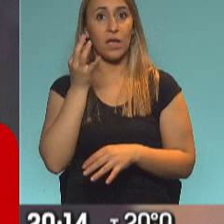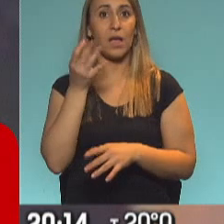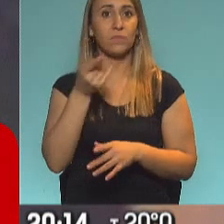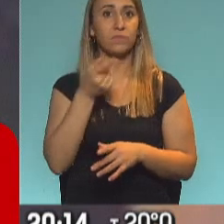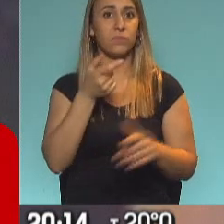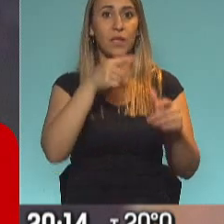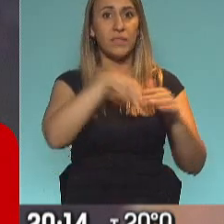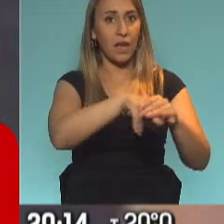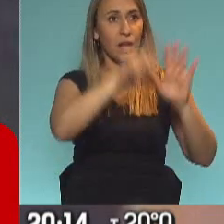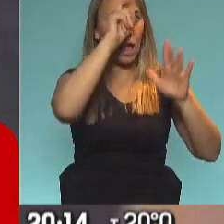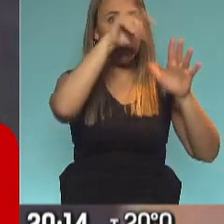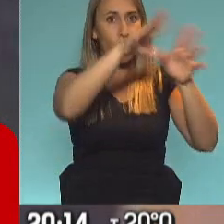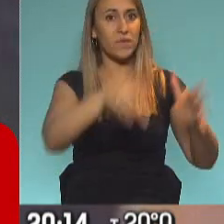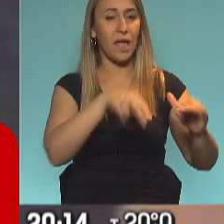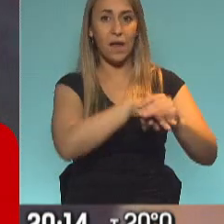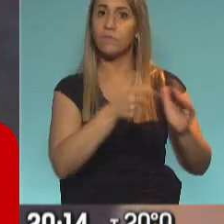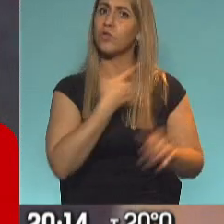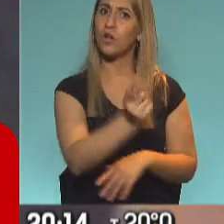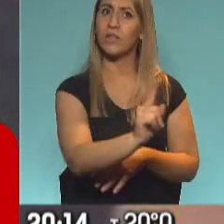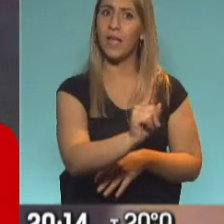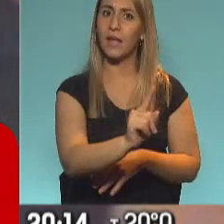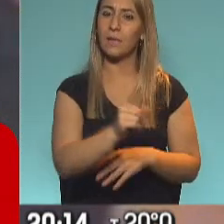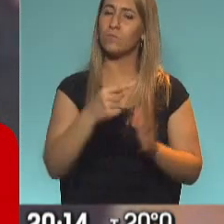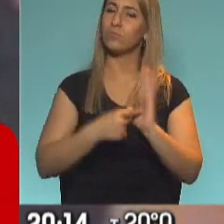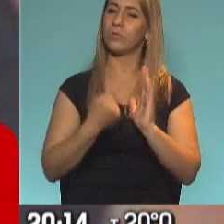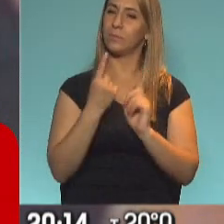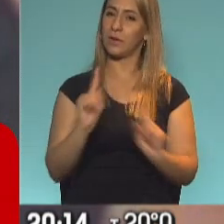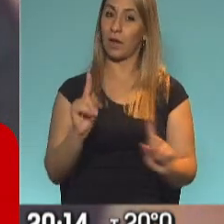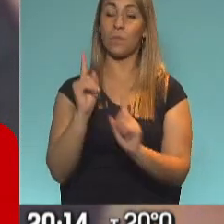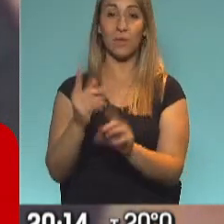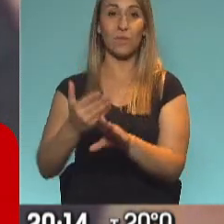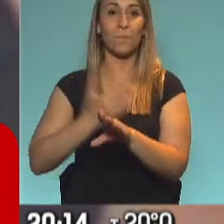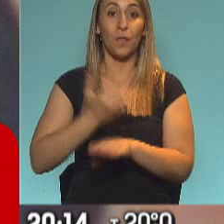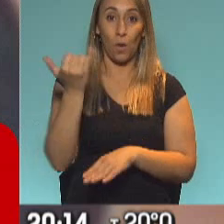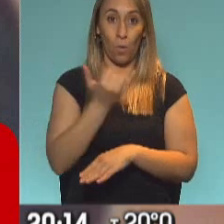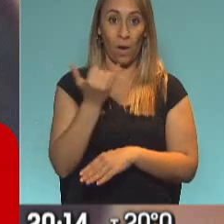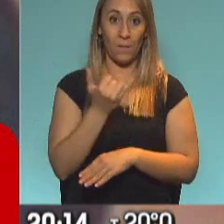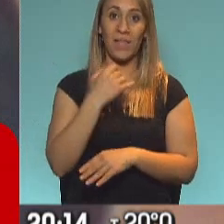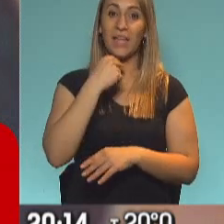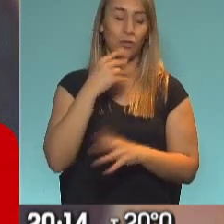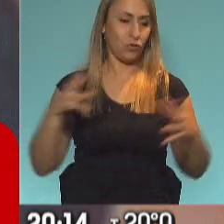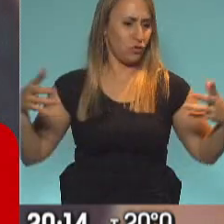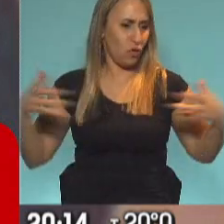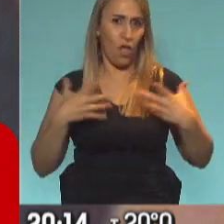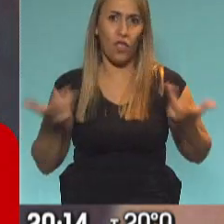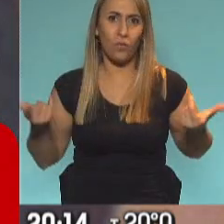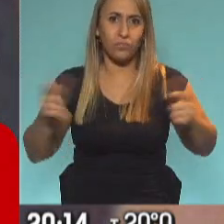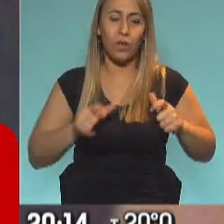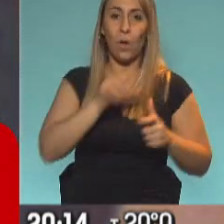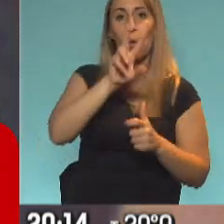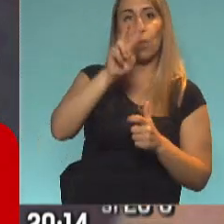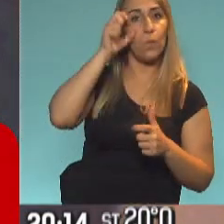lo más extraño de todo esto, que ese jueves cuando se reunieron las hijas, todas las partes, ¿no?